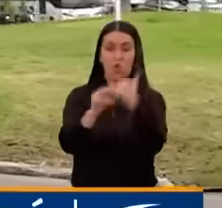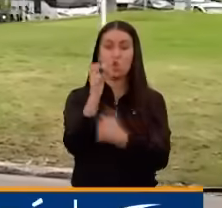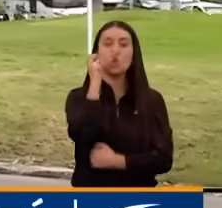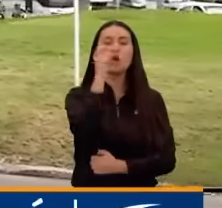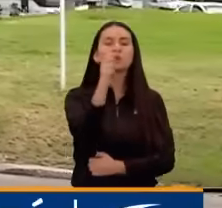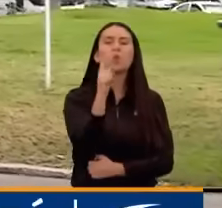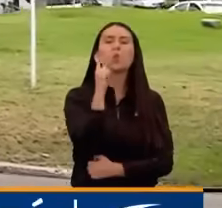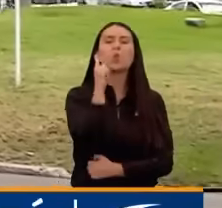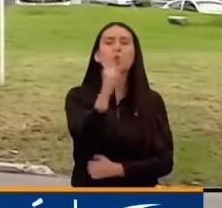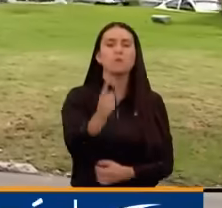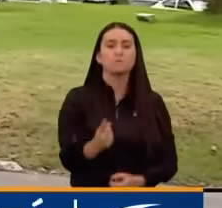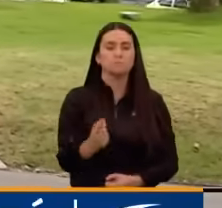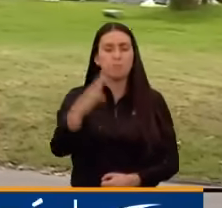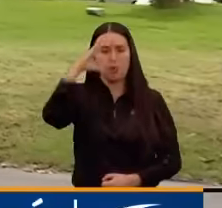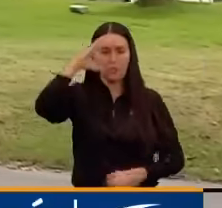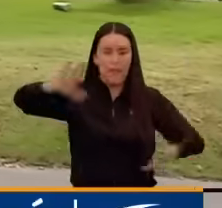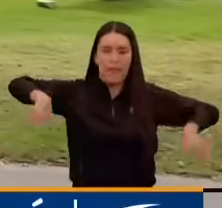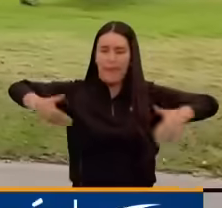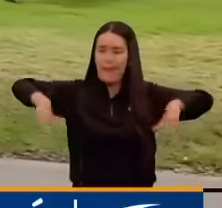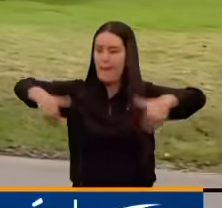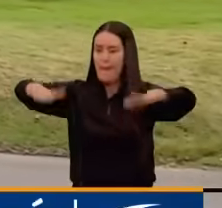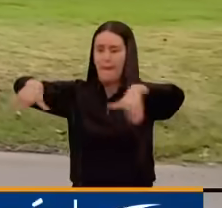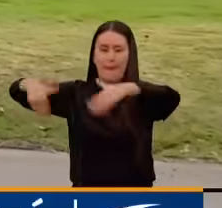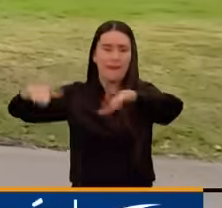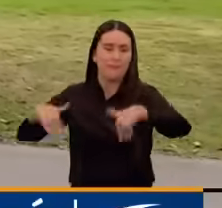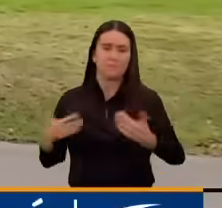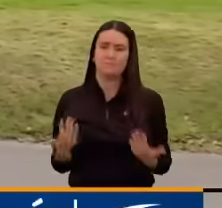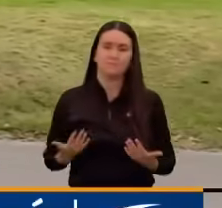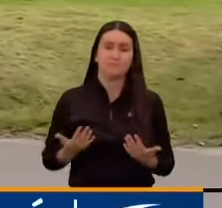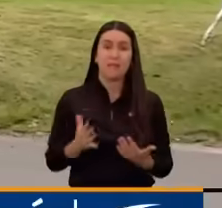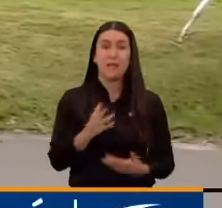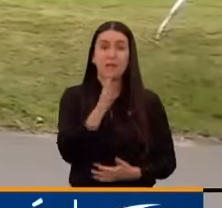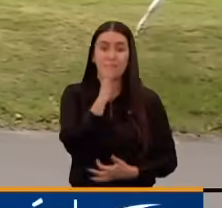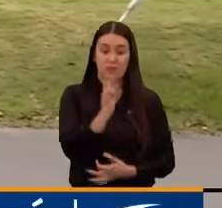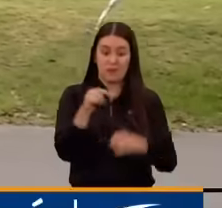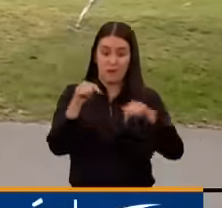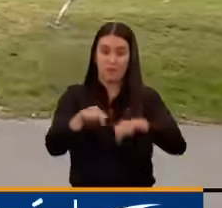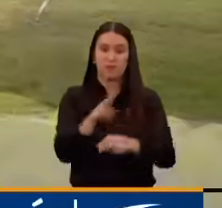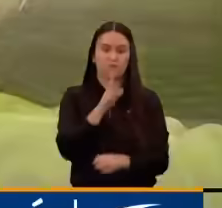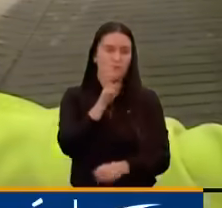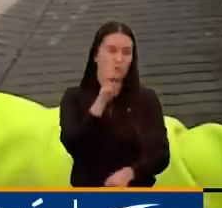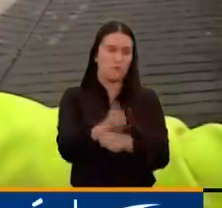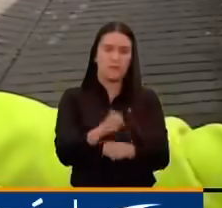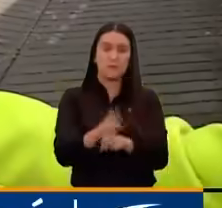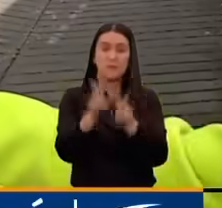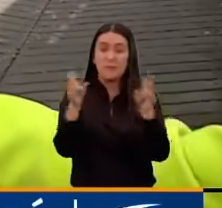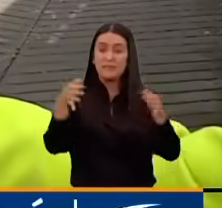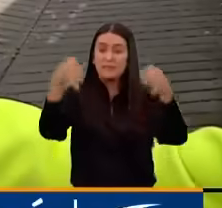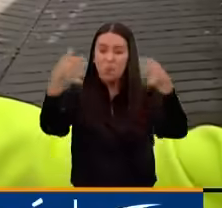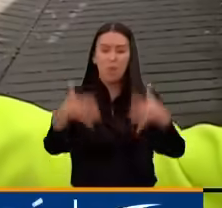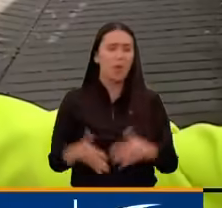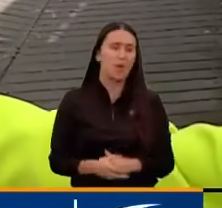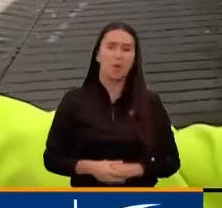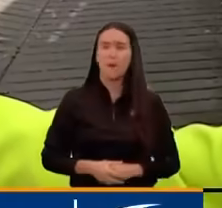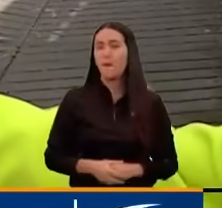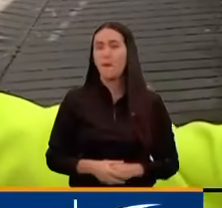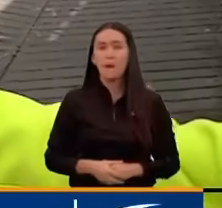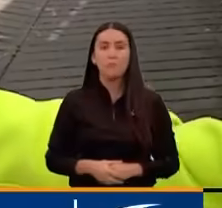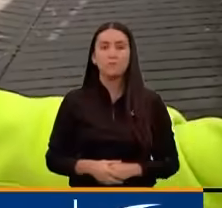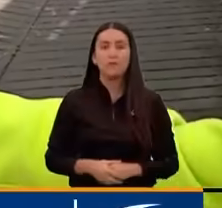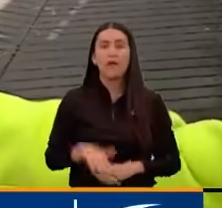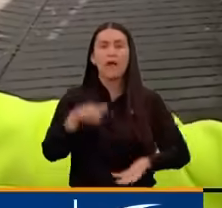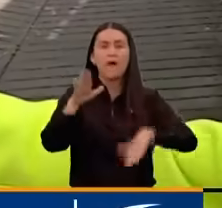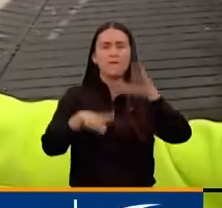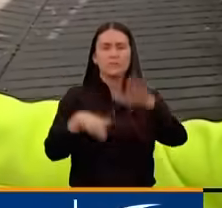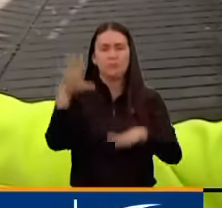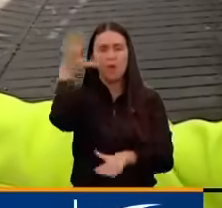a la falta de policía en el lugar. Aquí sí es un poquito complicada la seguridad, ya que a veces el puente es muy solo,